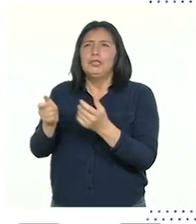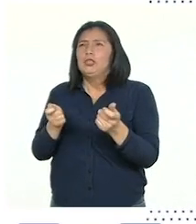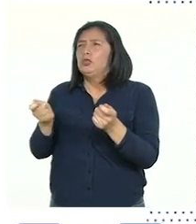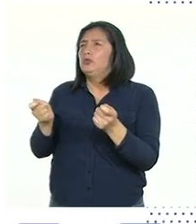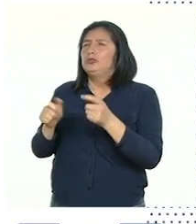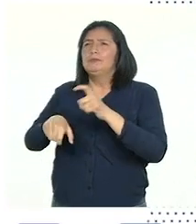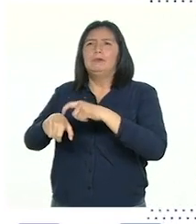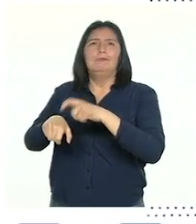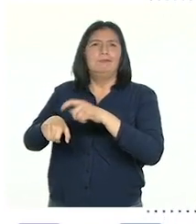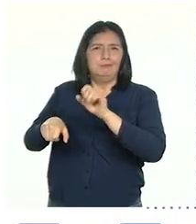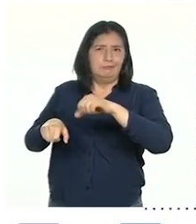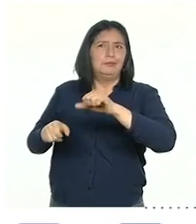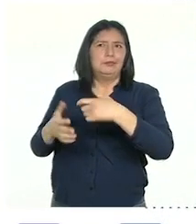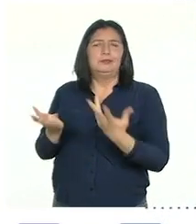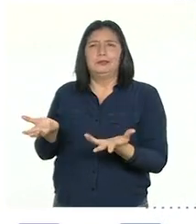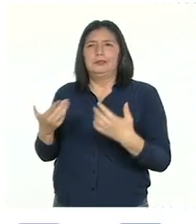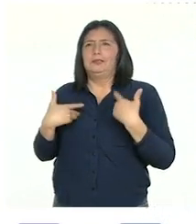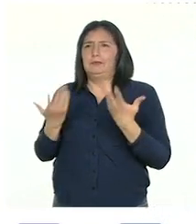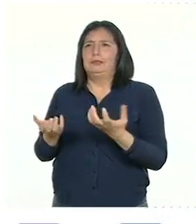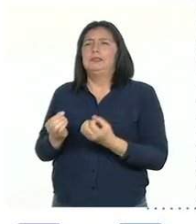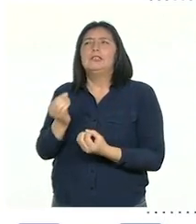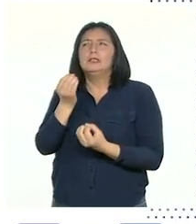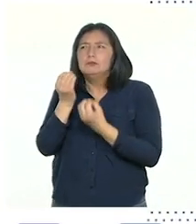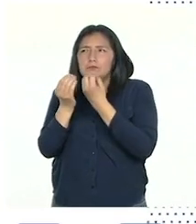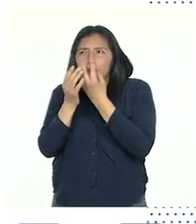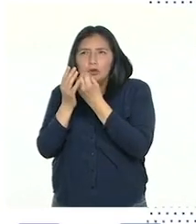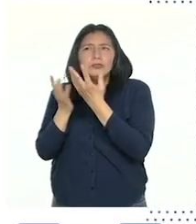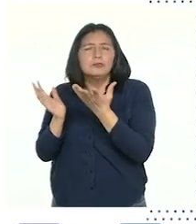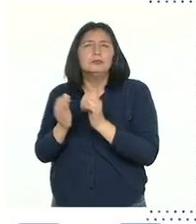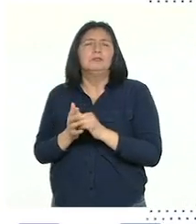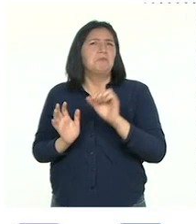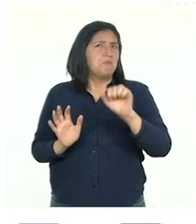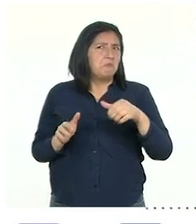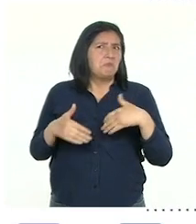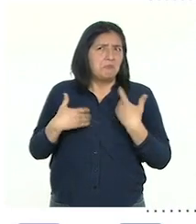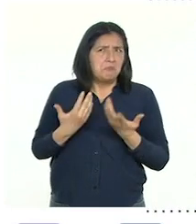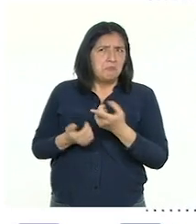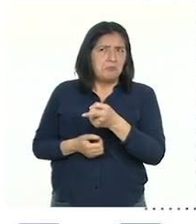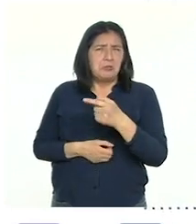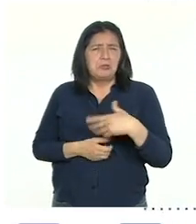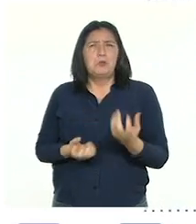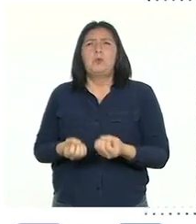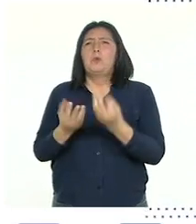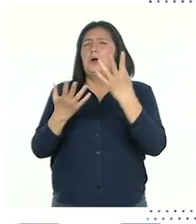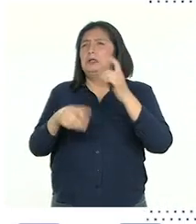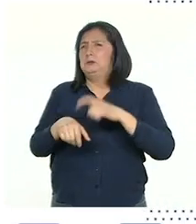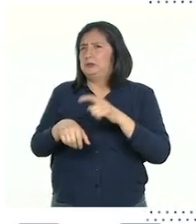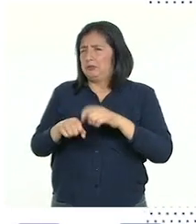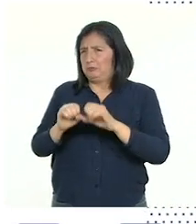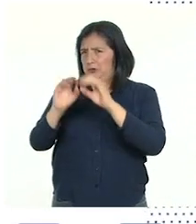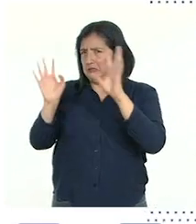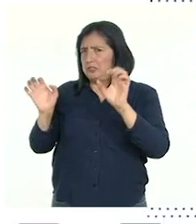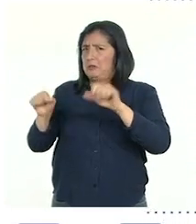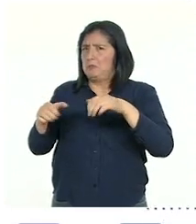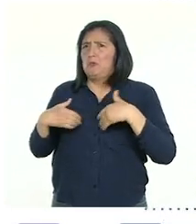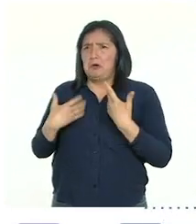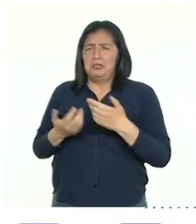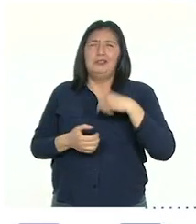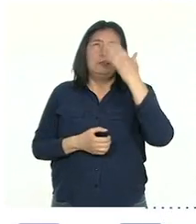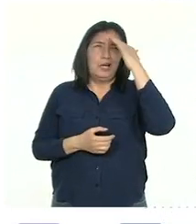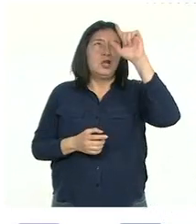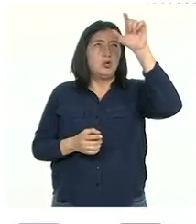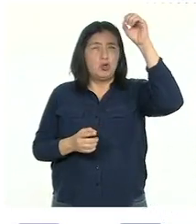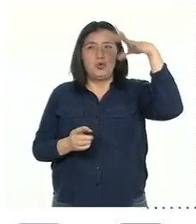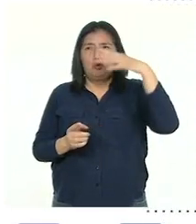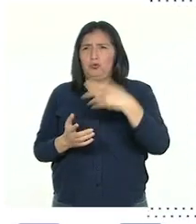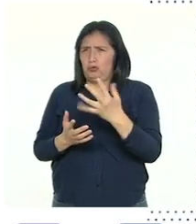el momento en que deben aparecer las flores. Pueden identificar la duración de los días y la calidad de la luz